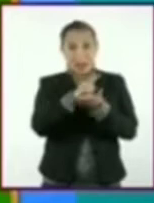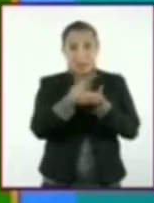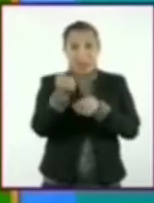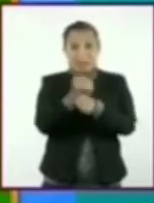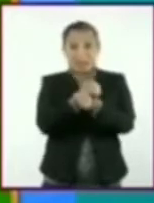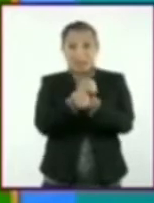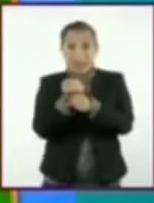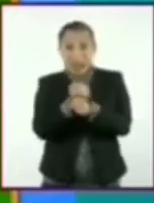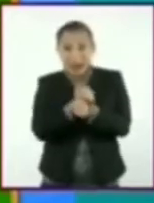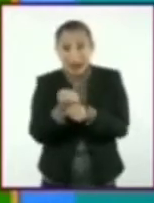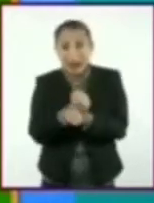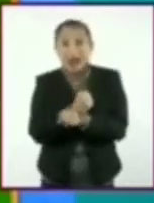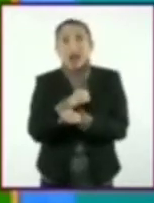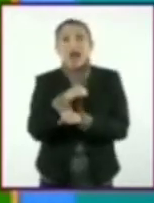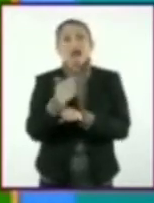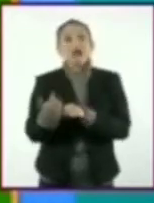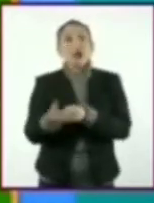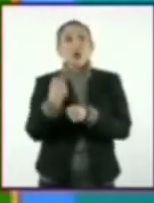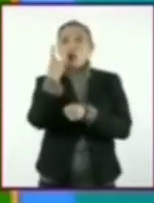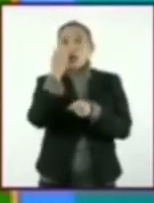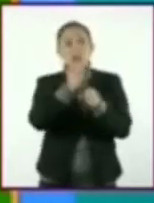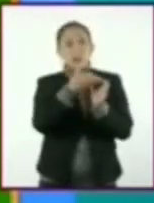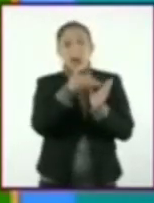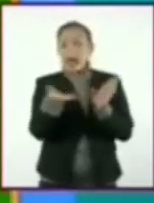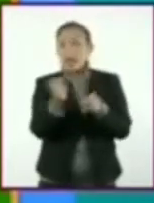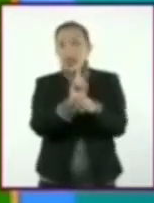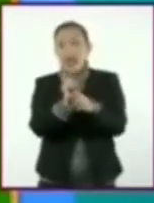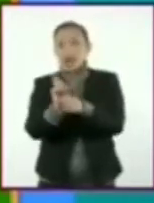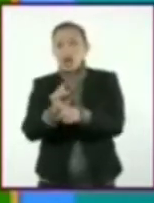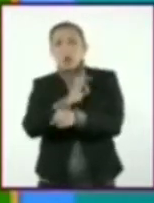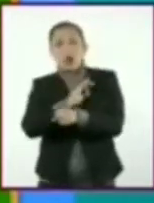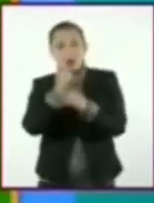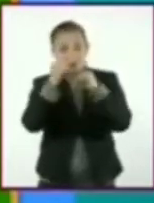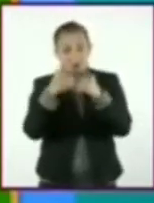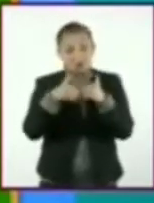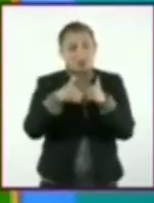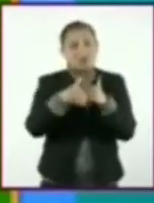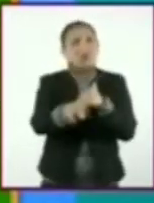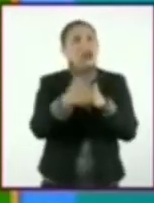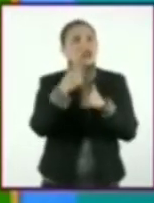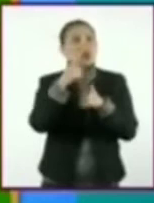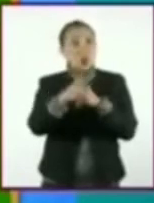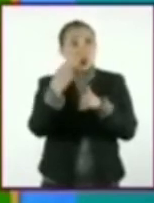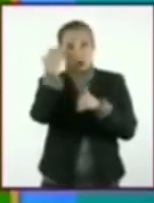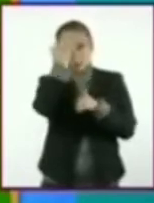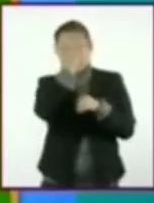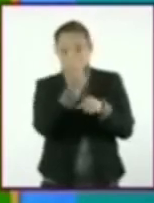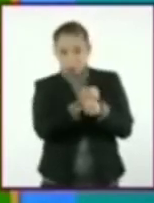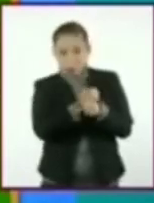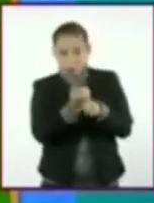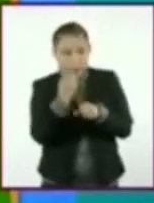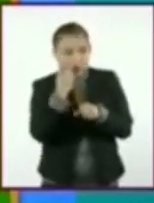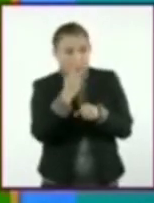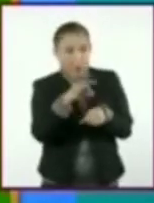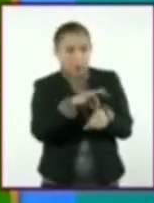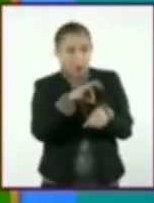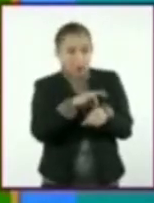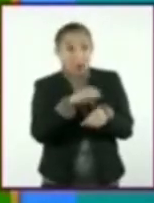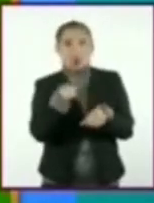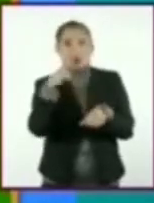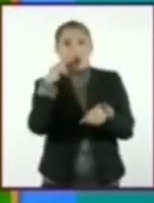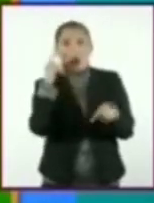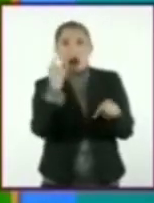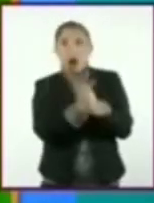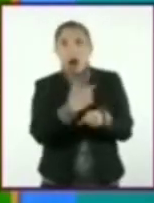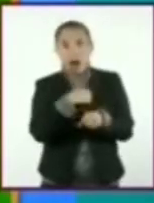sangre a medida, no sé, tomas toda una semana cada día y te puedo asegurar que si te haces análisis de sangre, luego puedes checar